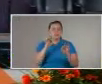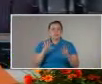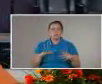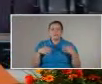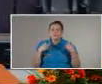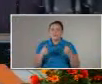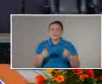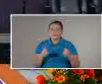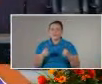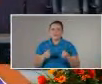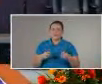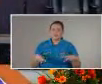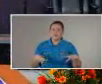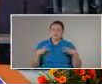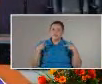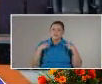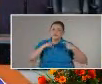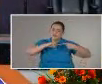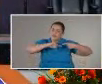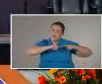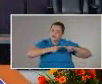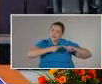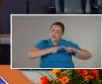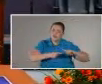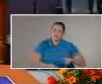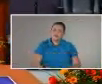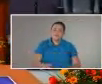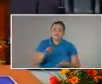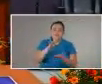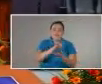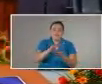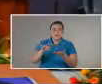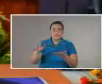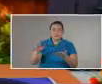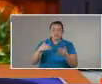duelo. Ver el vacío, la separación.